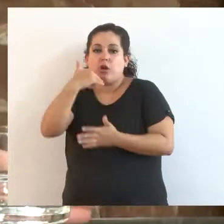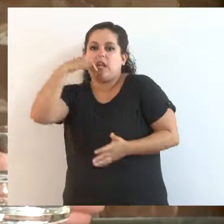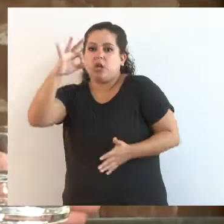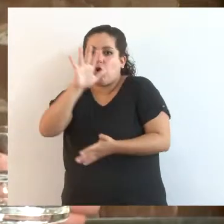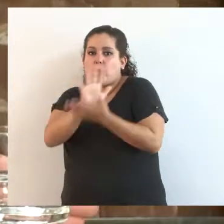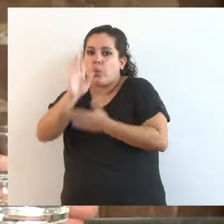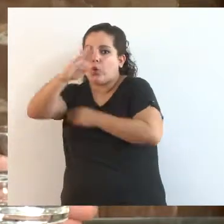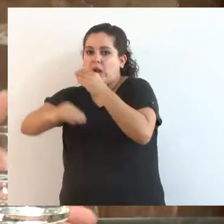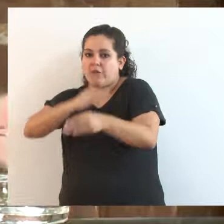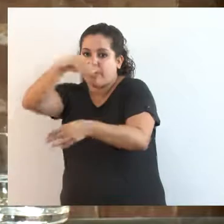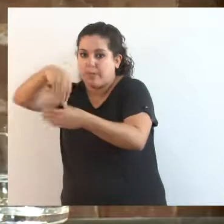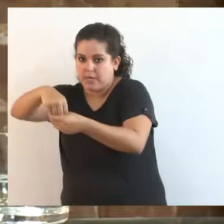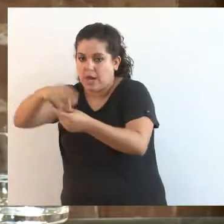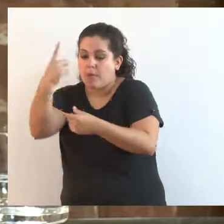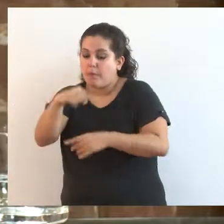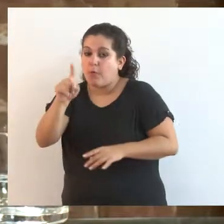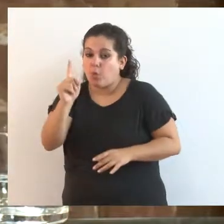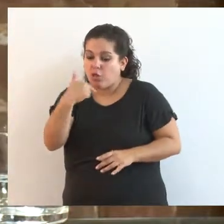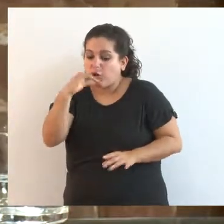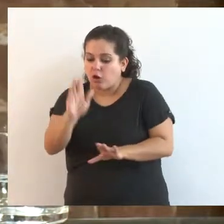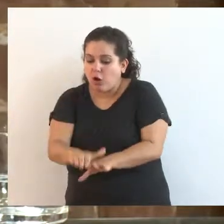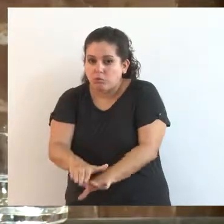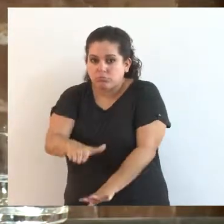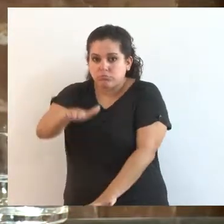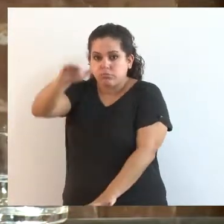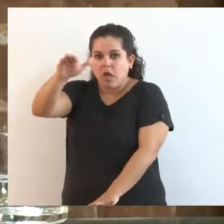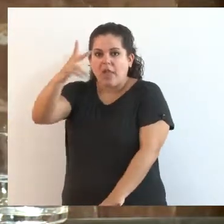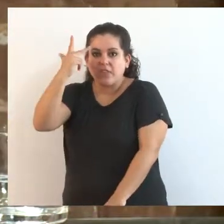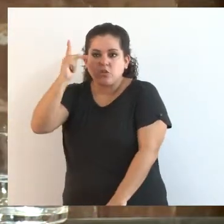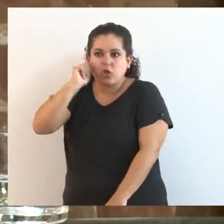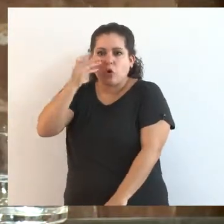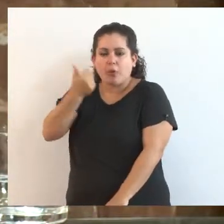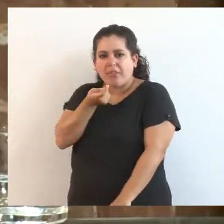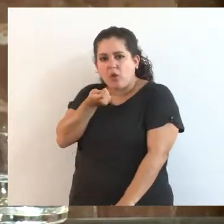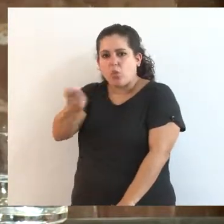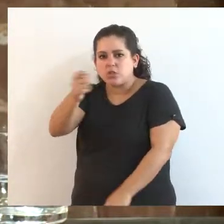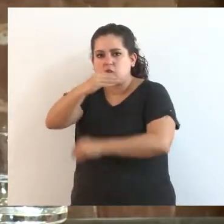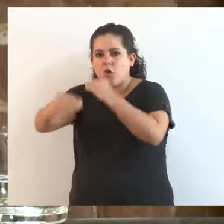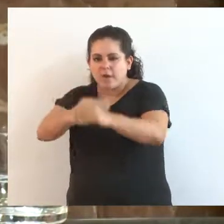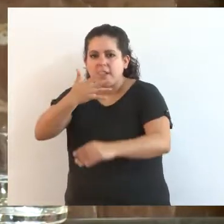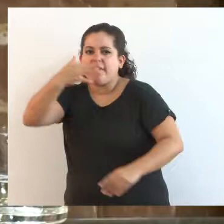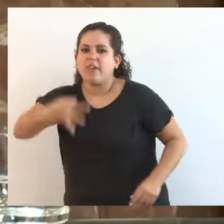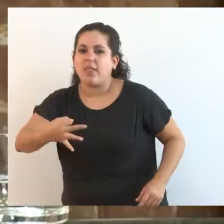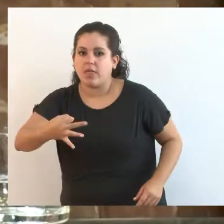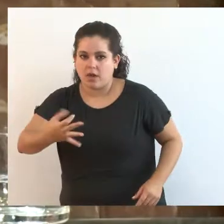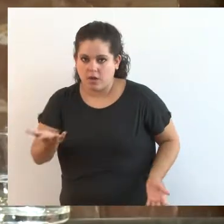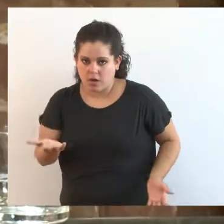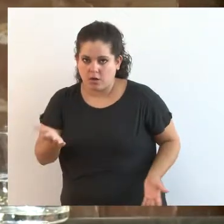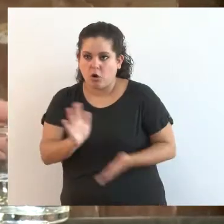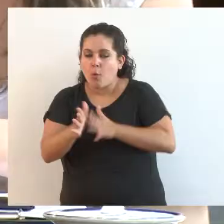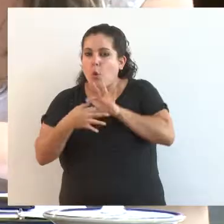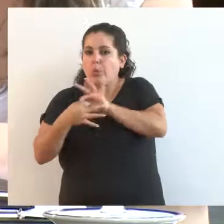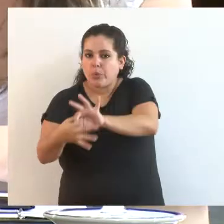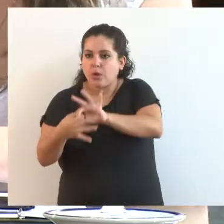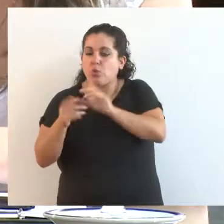hijo en el nuevo seno familiar, pero después, cuando ese hijo sea más grande, a los 18 años, le puede hacer un juicio por sucesión, digamos.